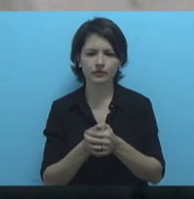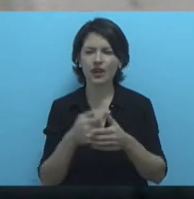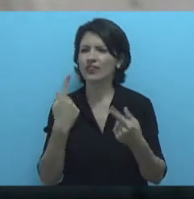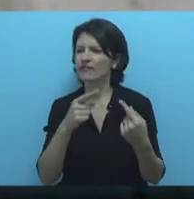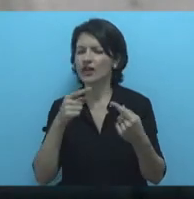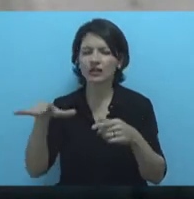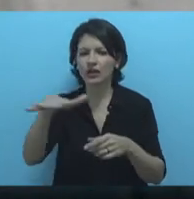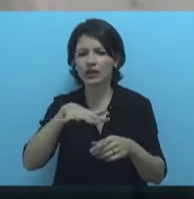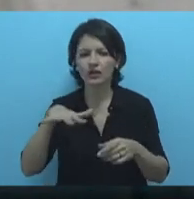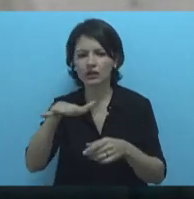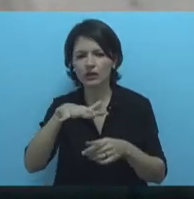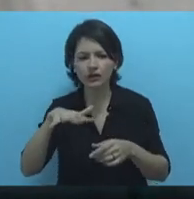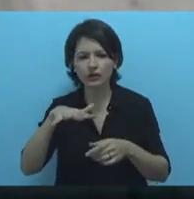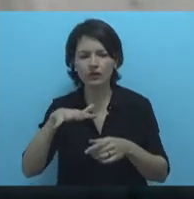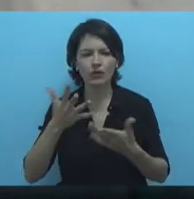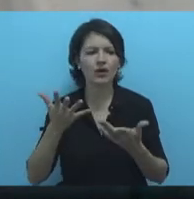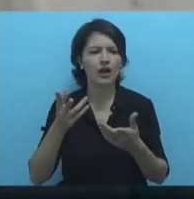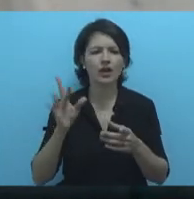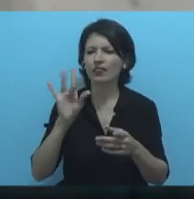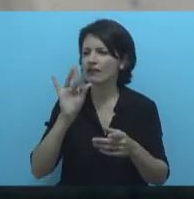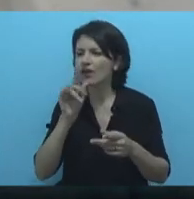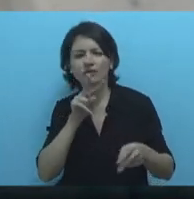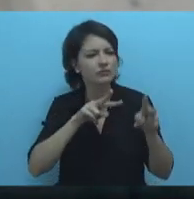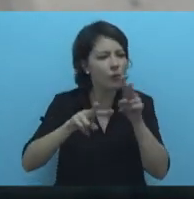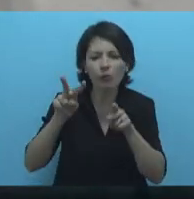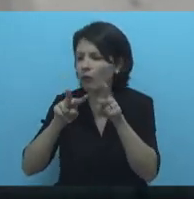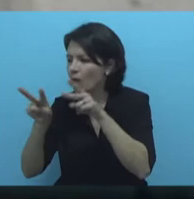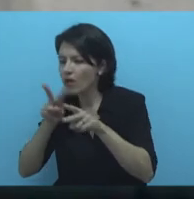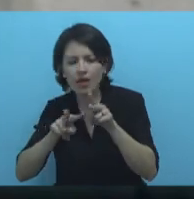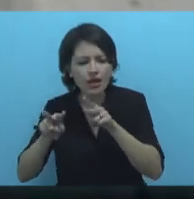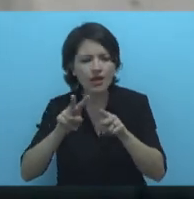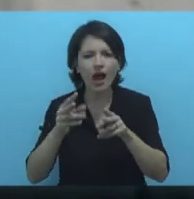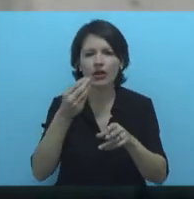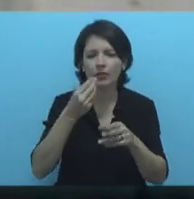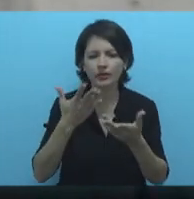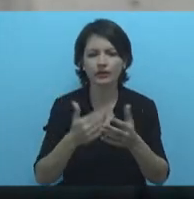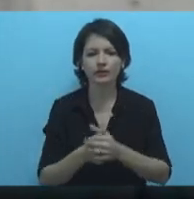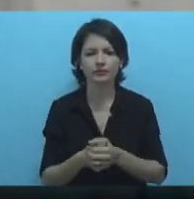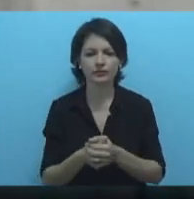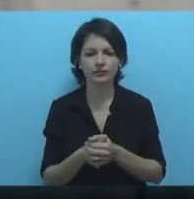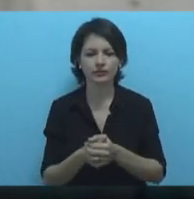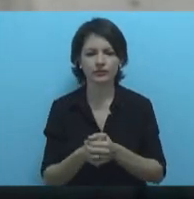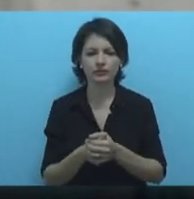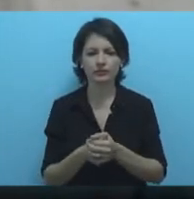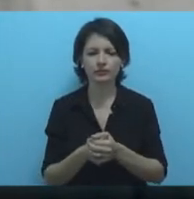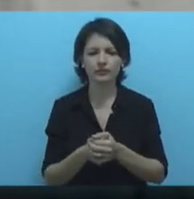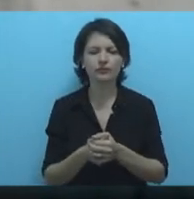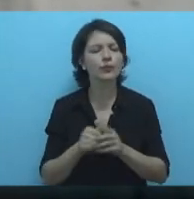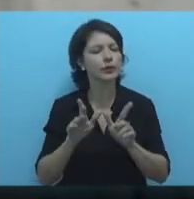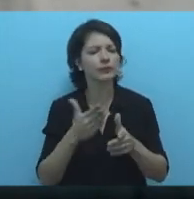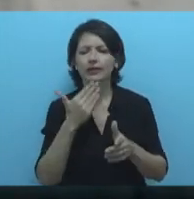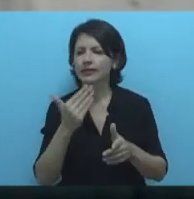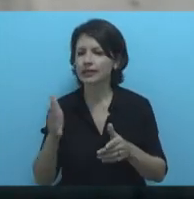superdotados nos resultan beneficiosos para las funciones de dichos productos y para terminar agradezco el acompañamiento